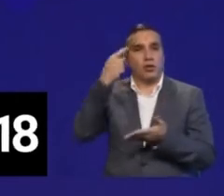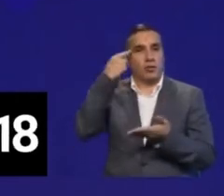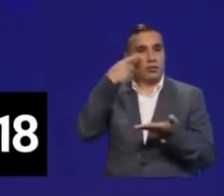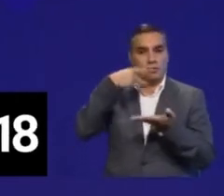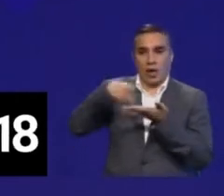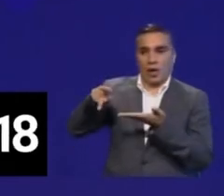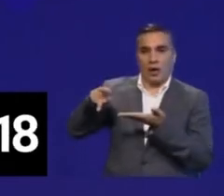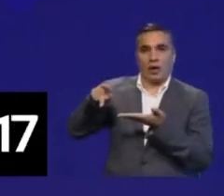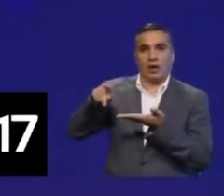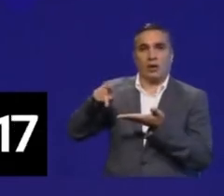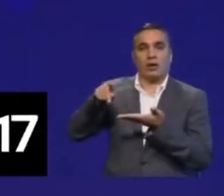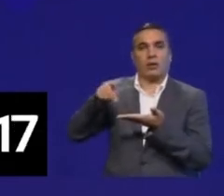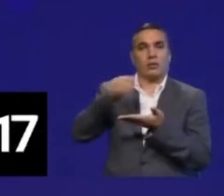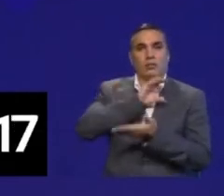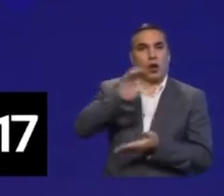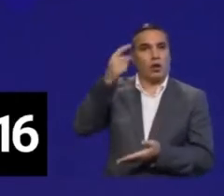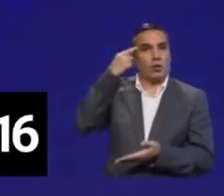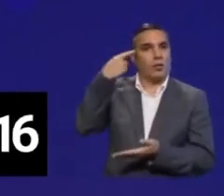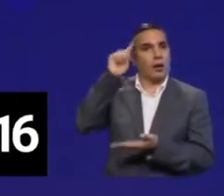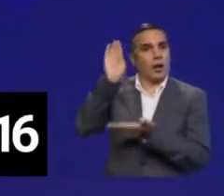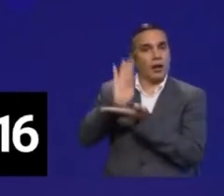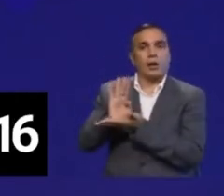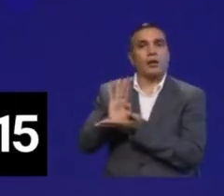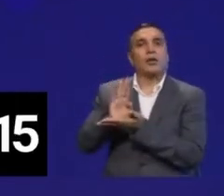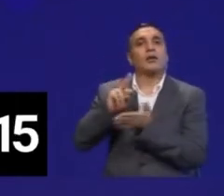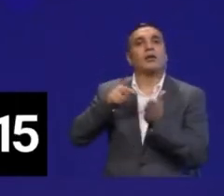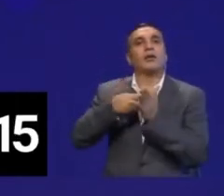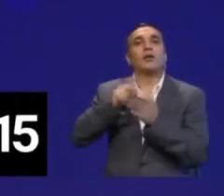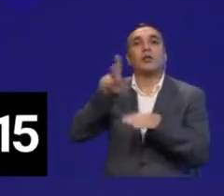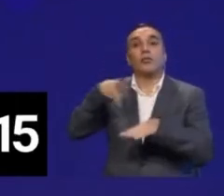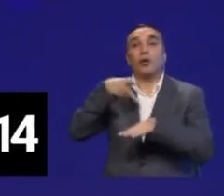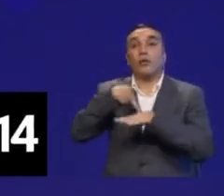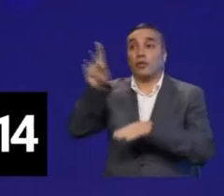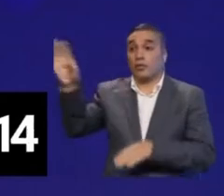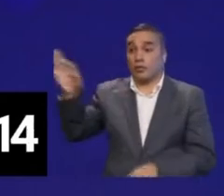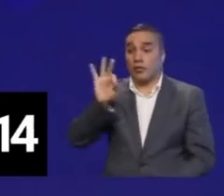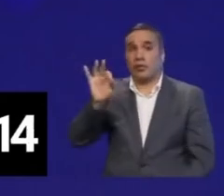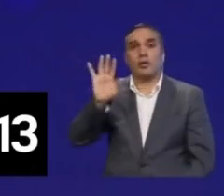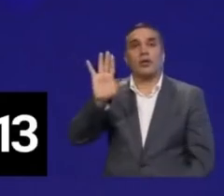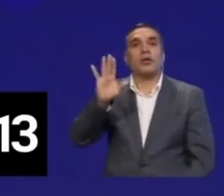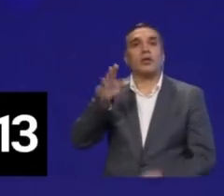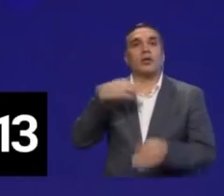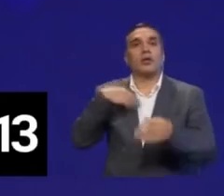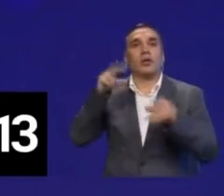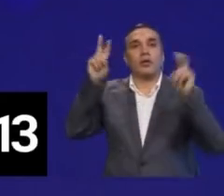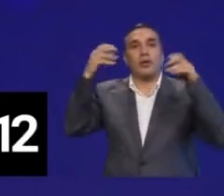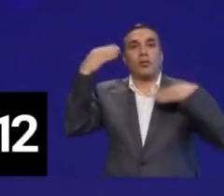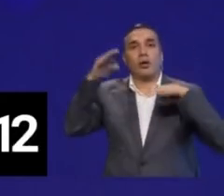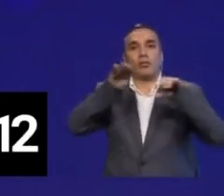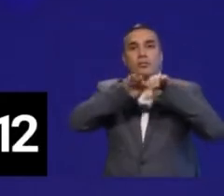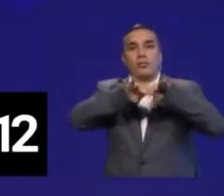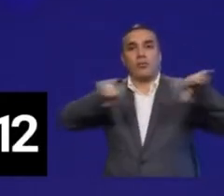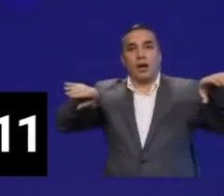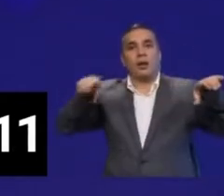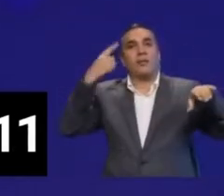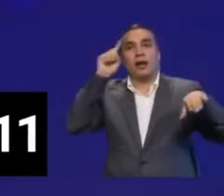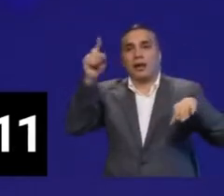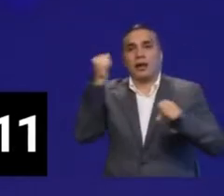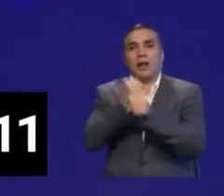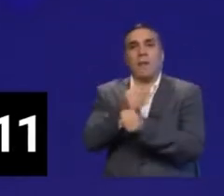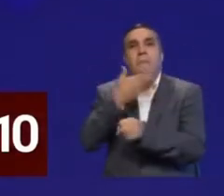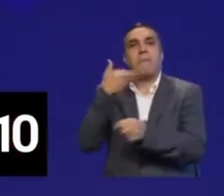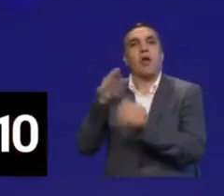IES. Lo que implica es la contratación de profesionales alejados de los políticos a cargo de hacer que el